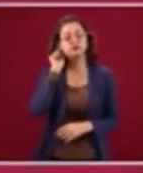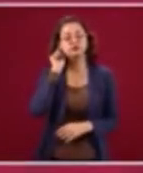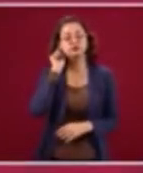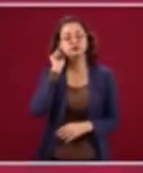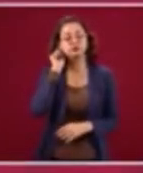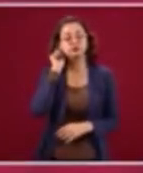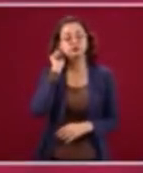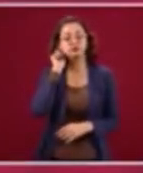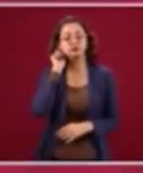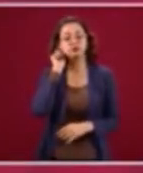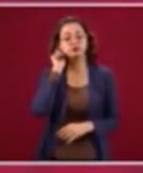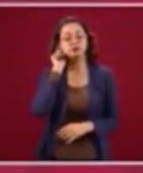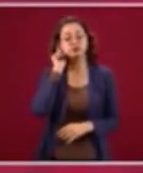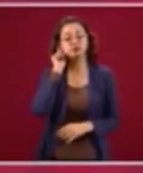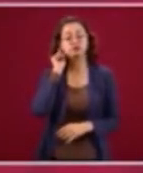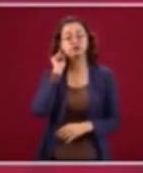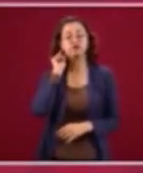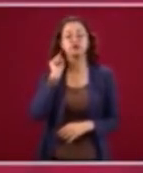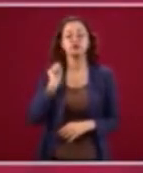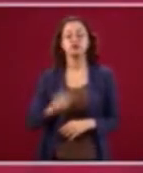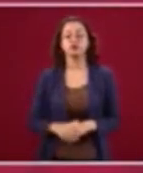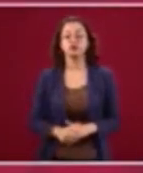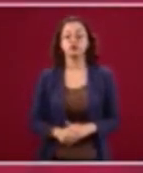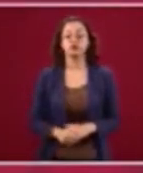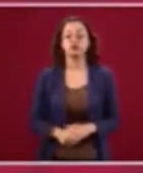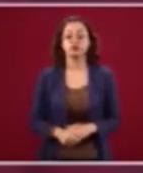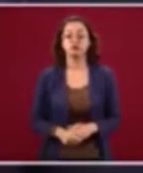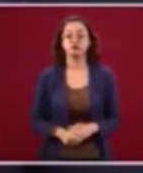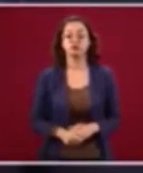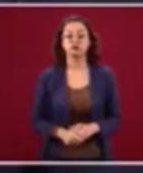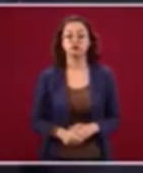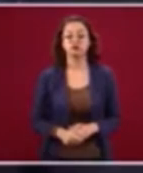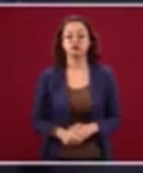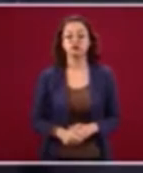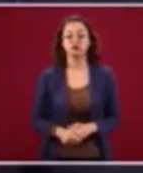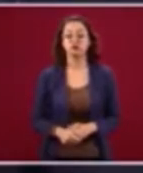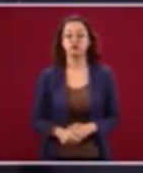porque en otros casos han habido